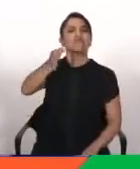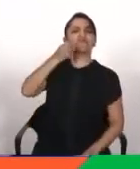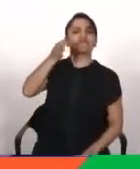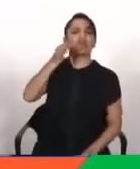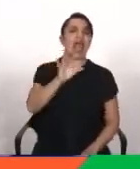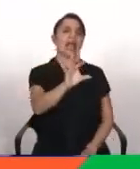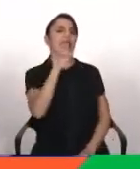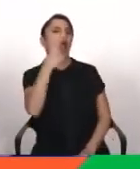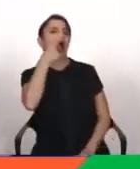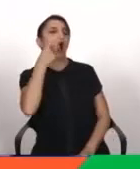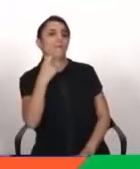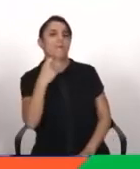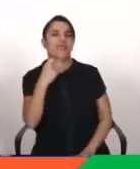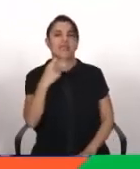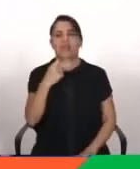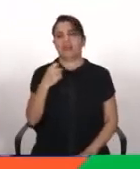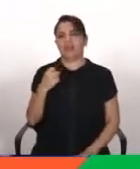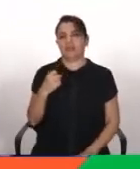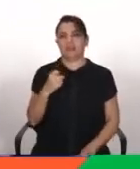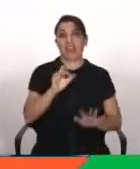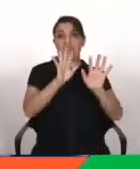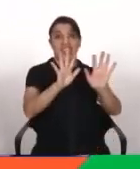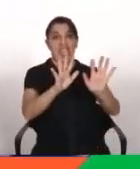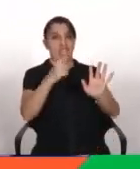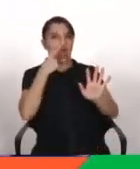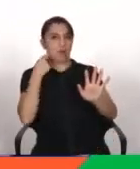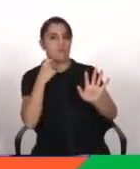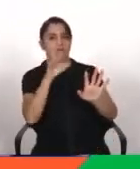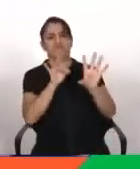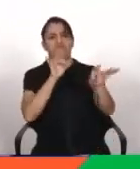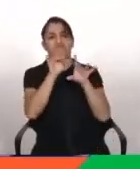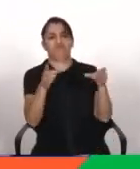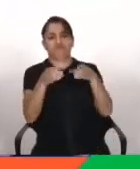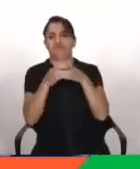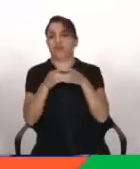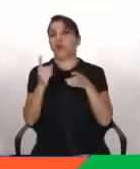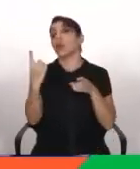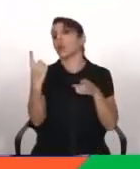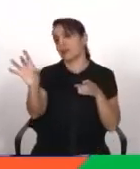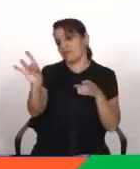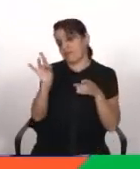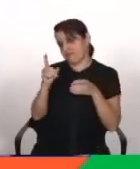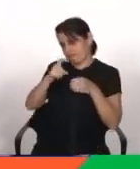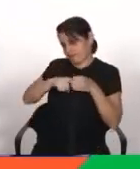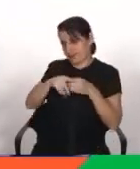una mujer y no sé, 10 hombres. Y claro, y uno cuando ya va, como digamos,